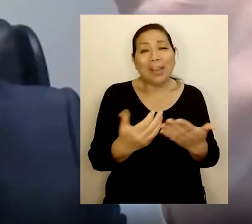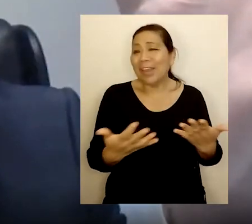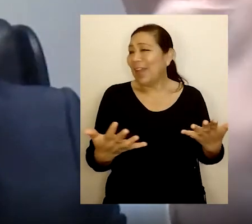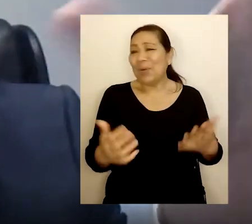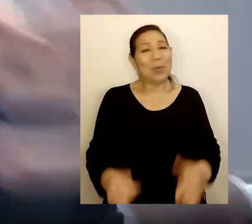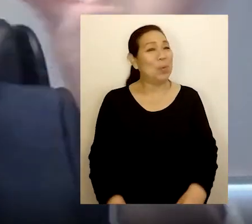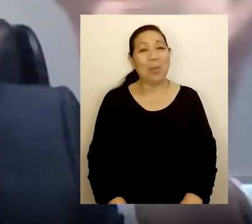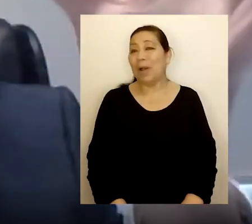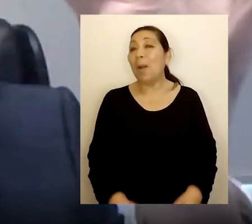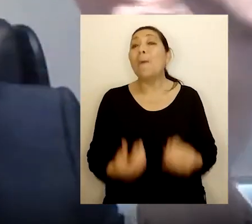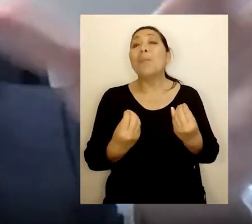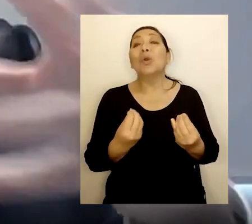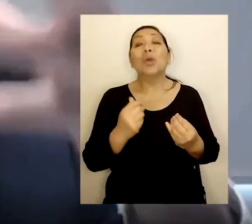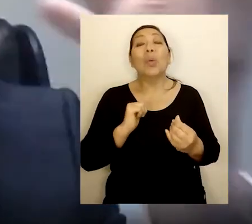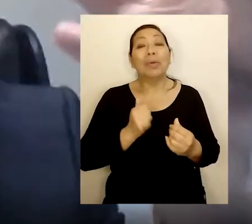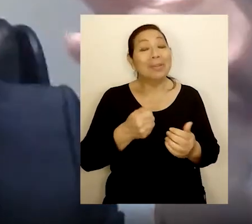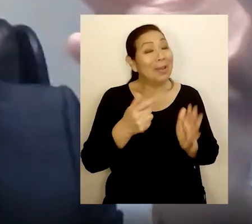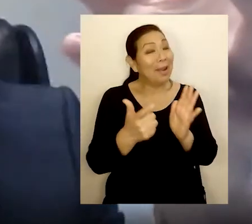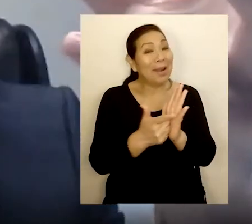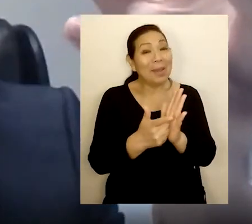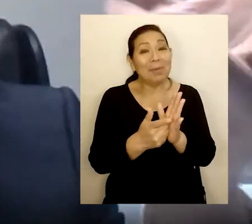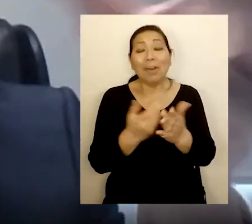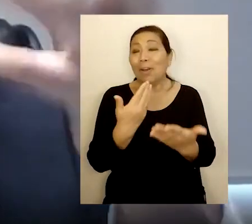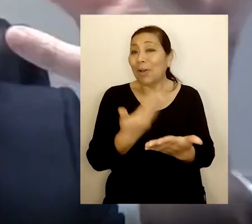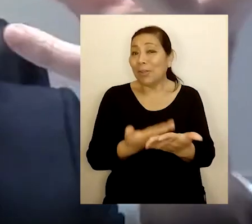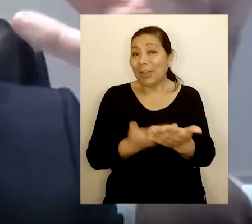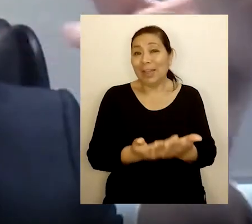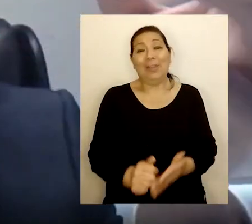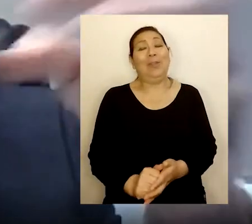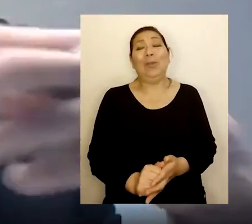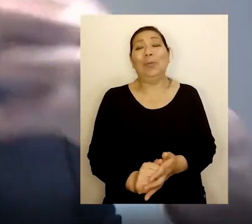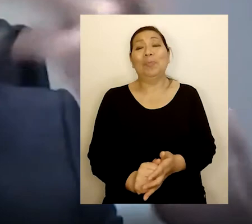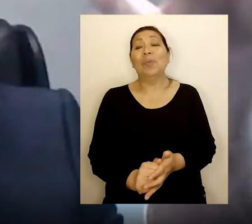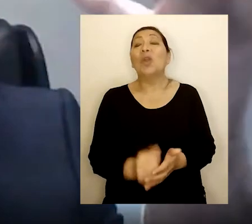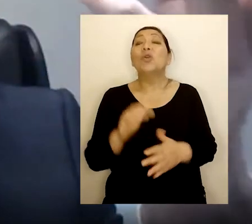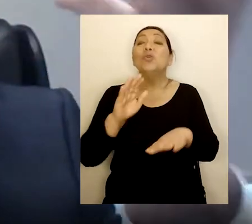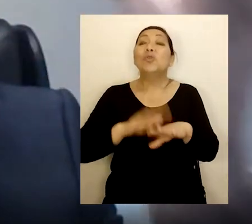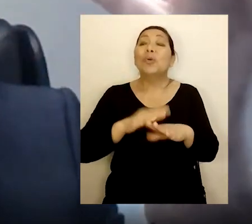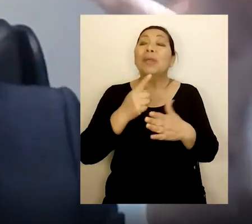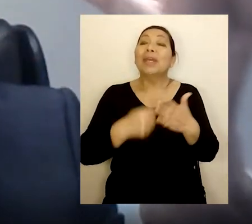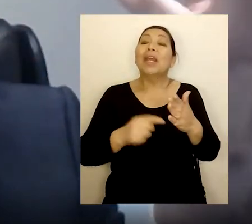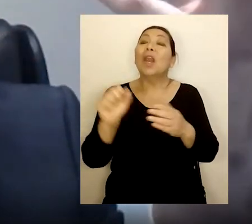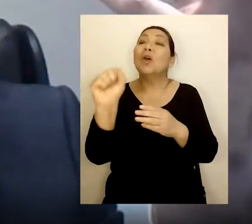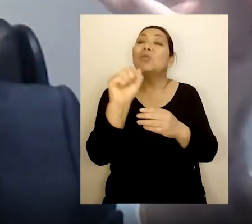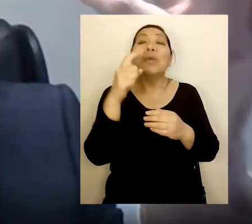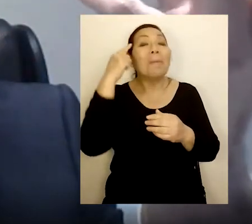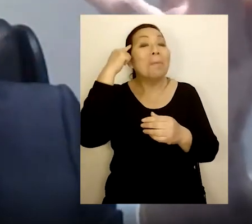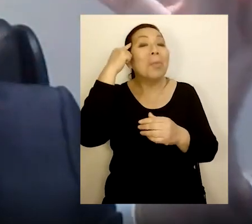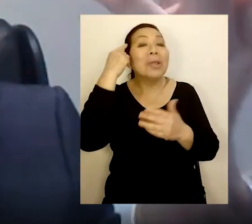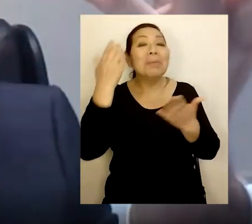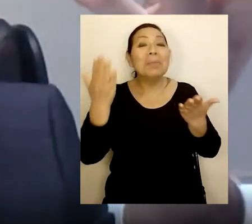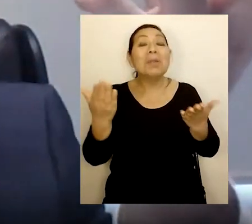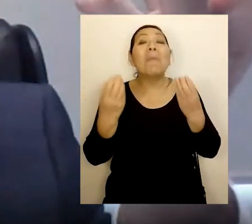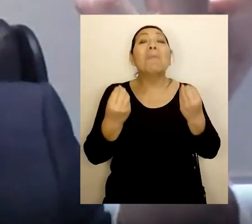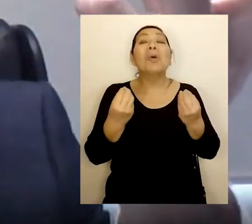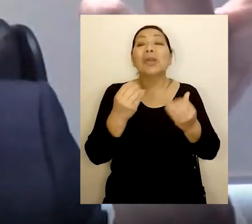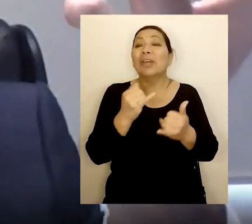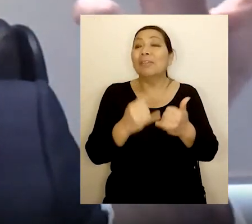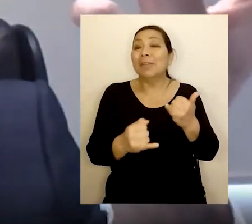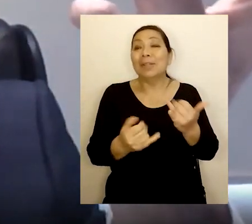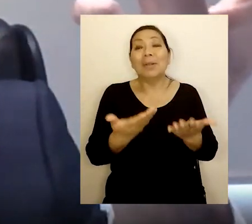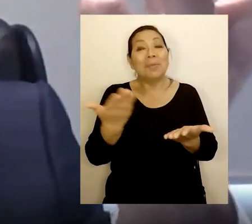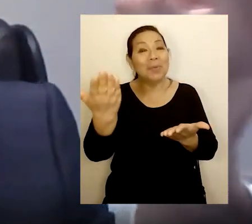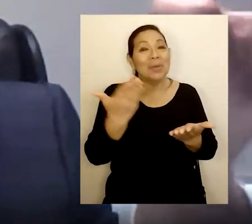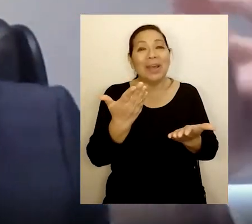existido, porque el juez, sin ser lego contable, ha decidido sobre lo que la SUNAT puede pensar, porque finalmente